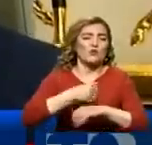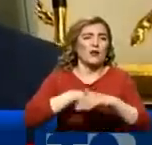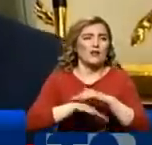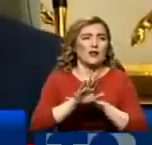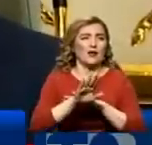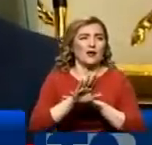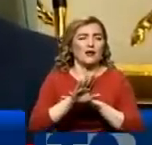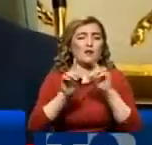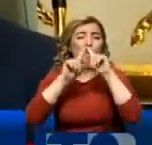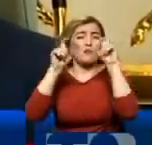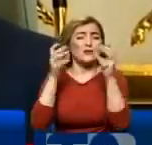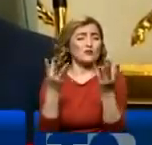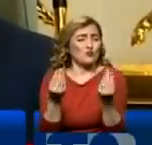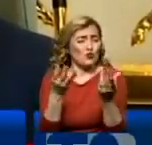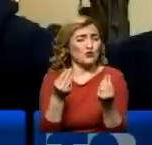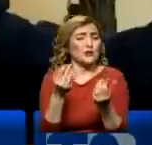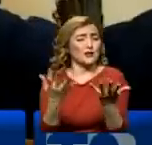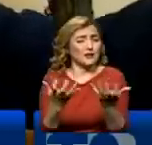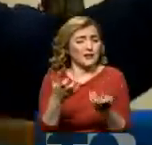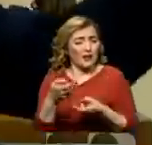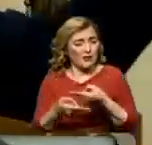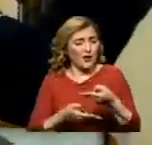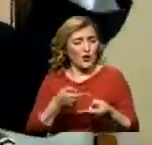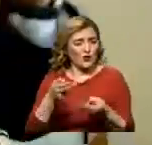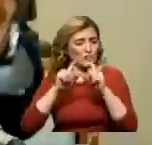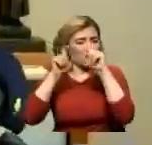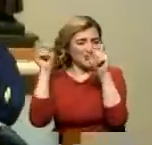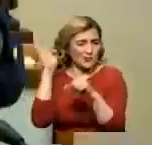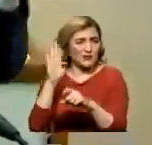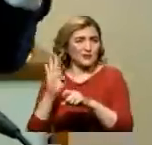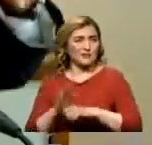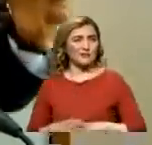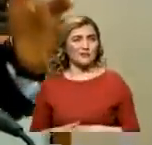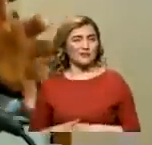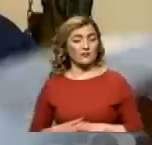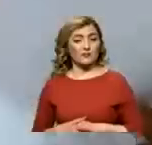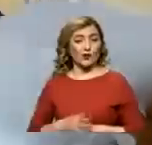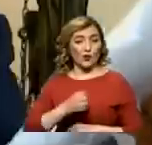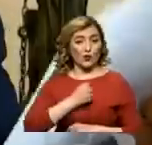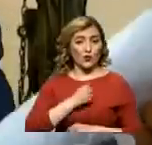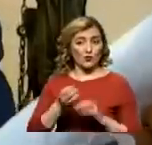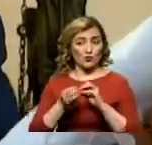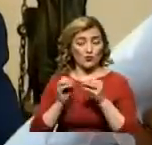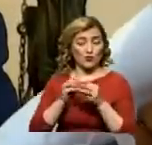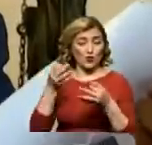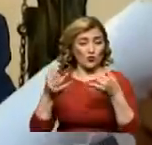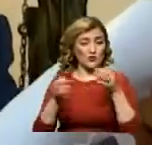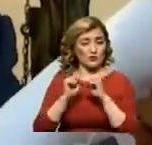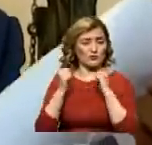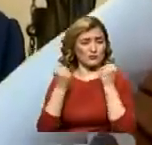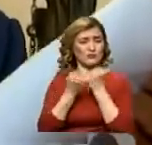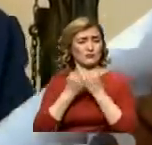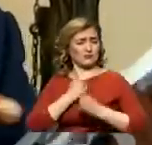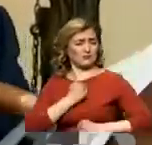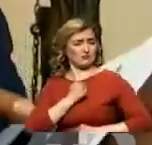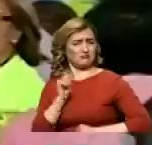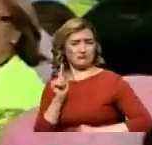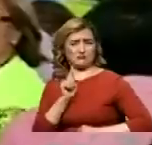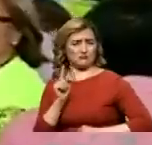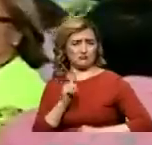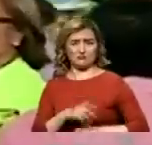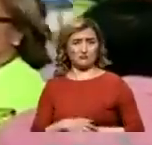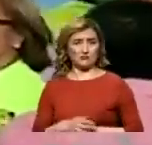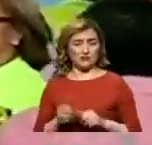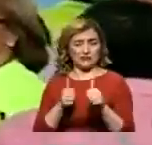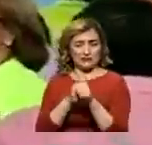querían hacer negocio con Odebrecht? En otros temas, Salazar descarta ser dueño del movimiento Justicia Social. Desconoce su cercanía